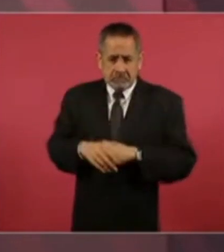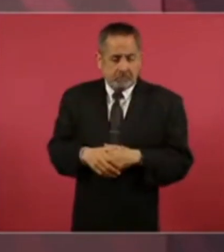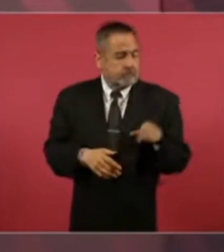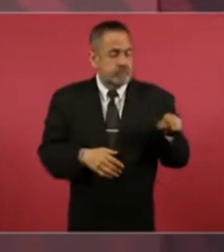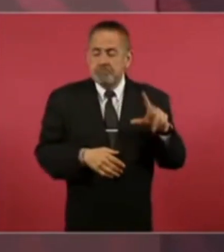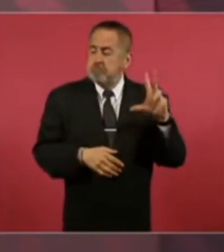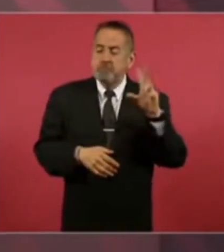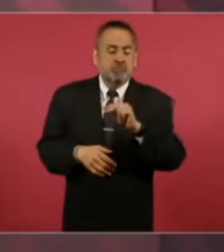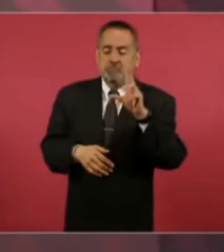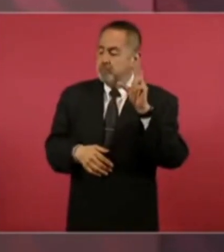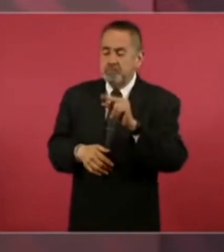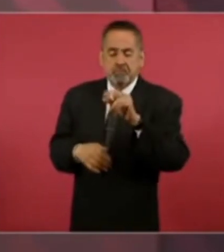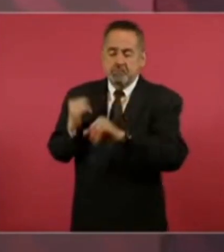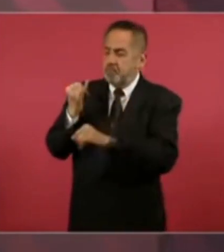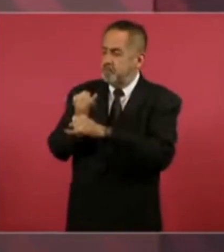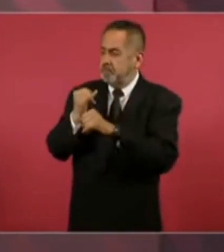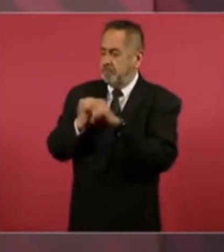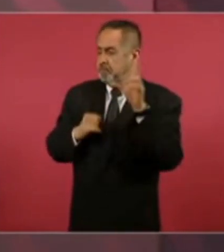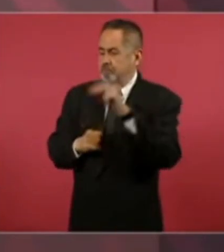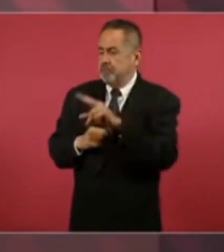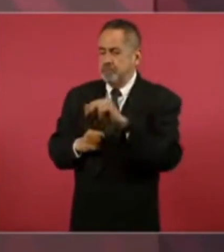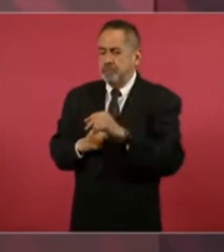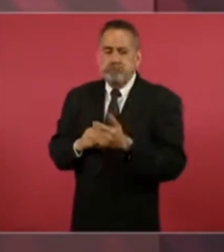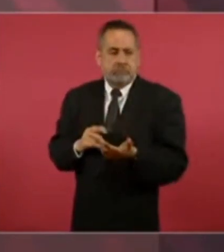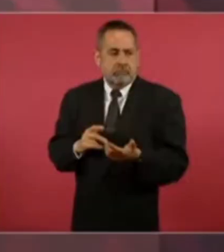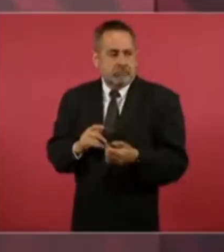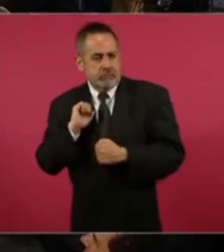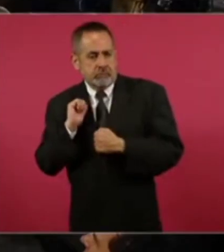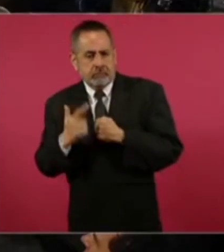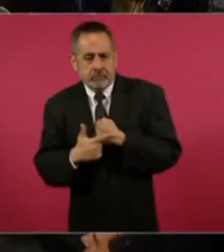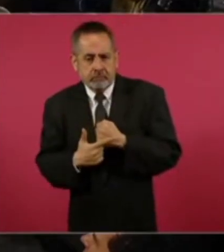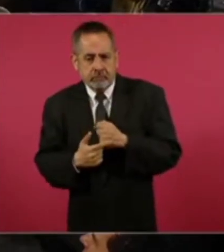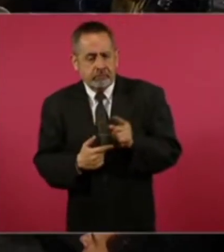no, por alguna razón.